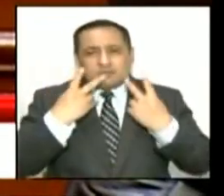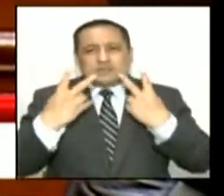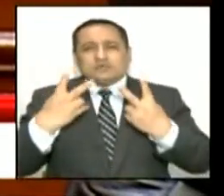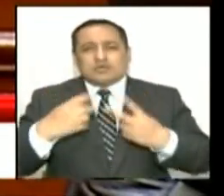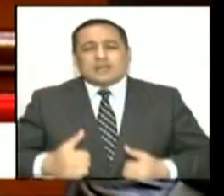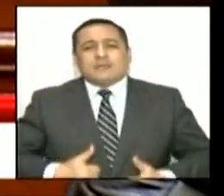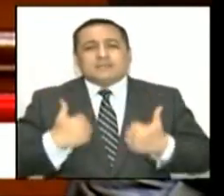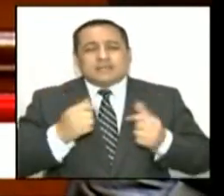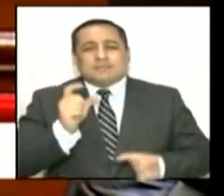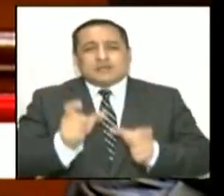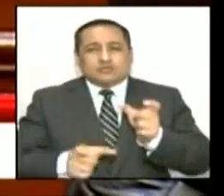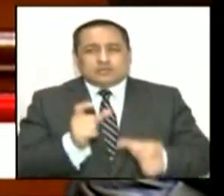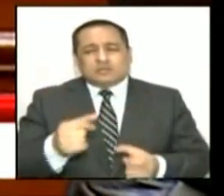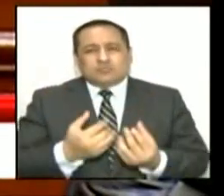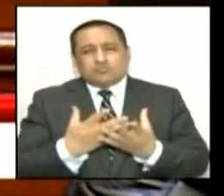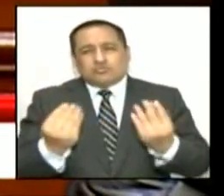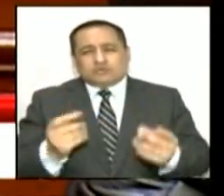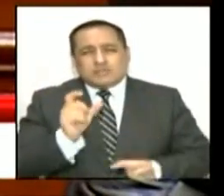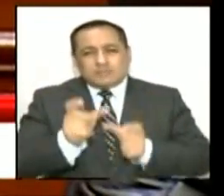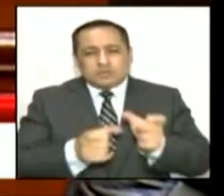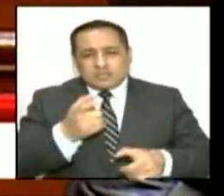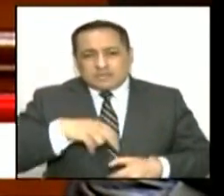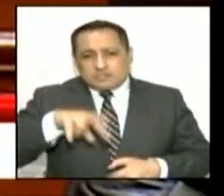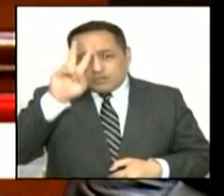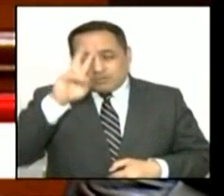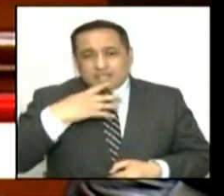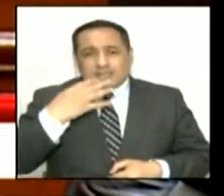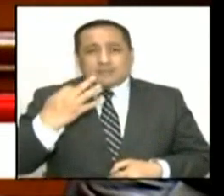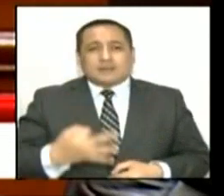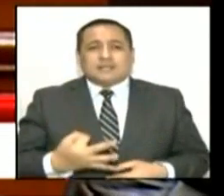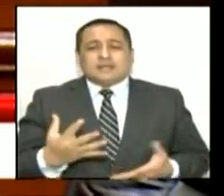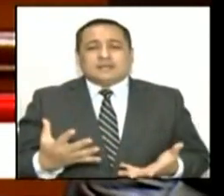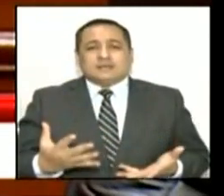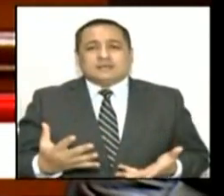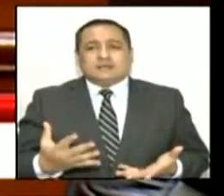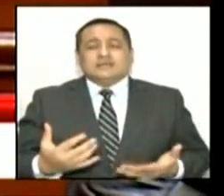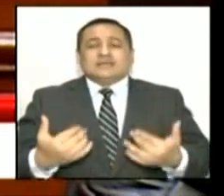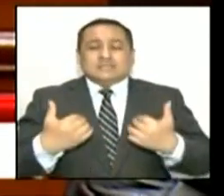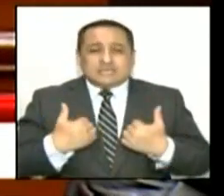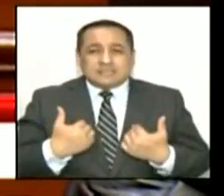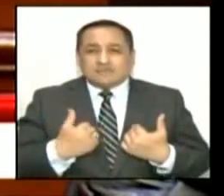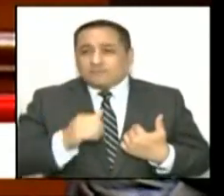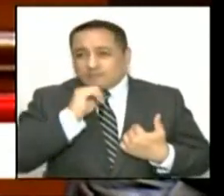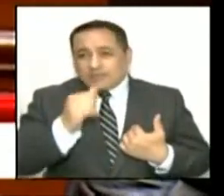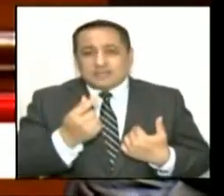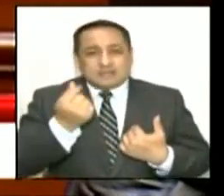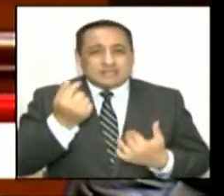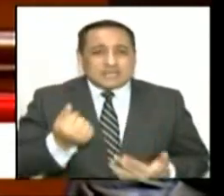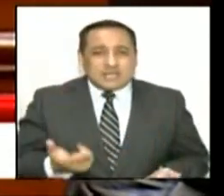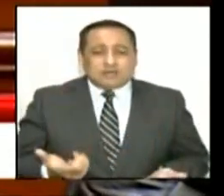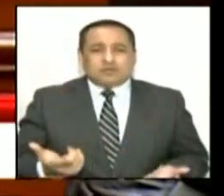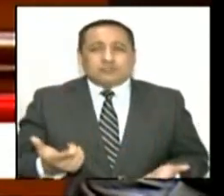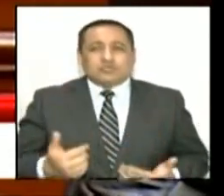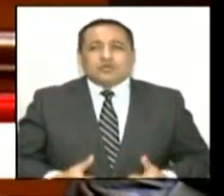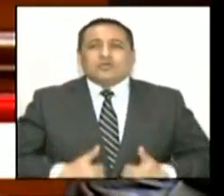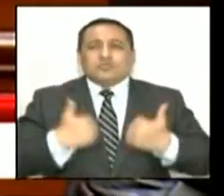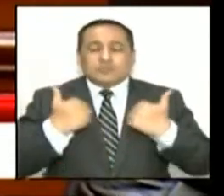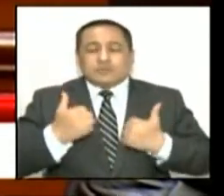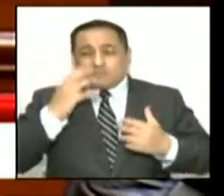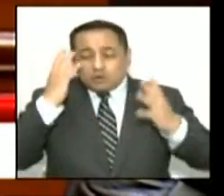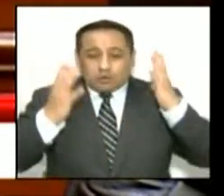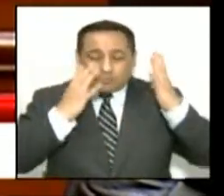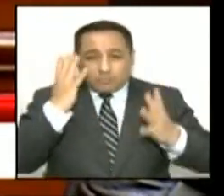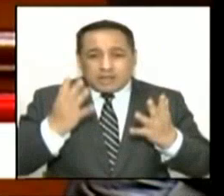de vida de muchísimos peruanos que realmente tienen carencias, viven